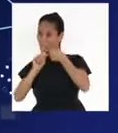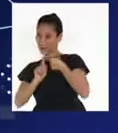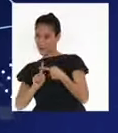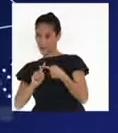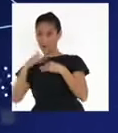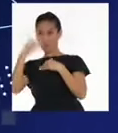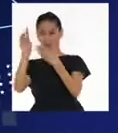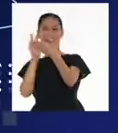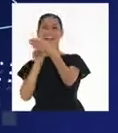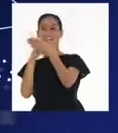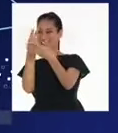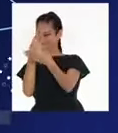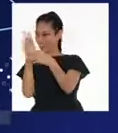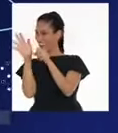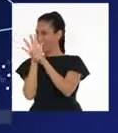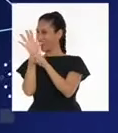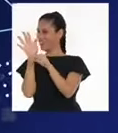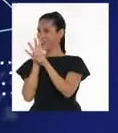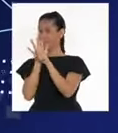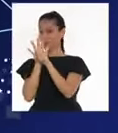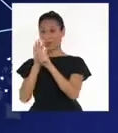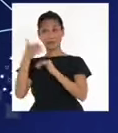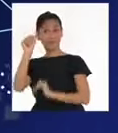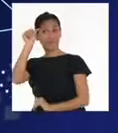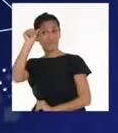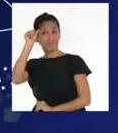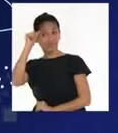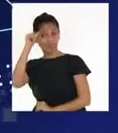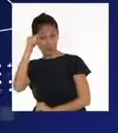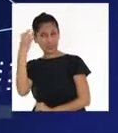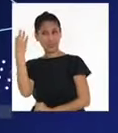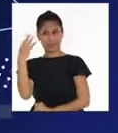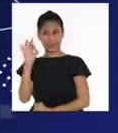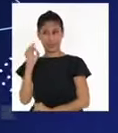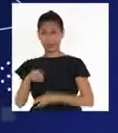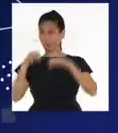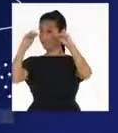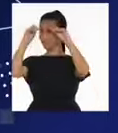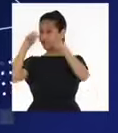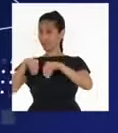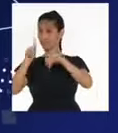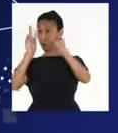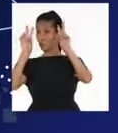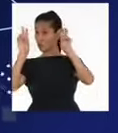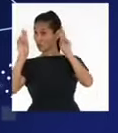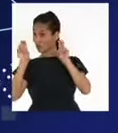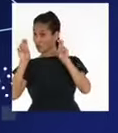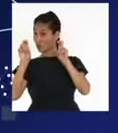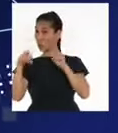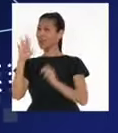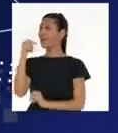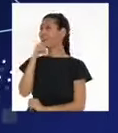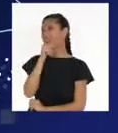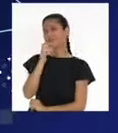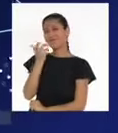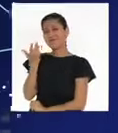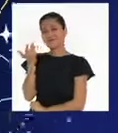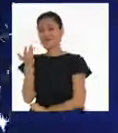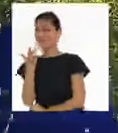el total. Y no olvides considerar un título para la tabla de frecuencias. ¡Tachí! ¡Ajá!